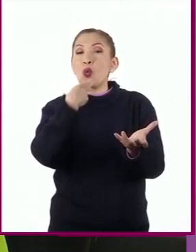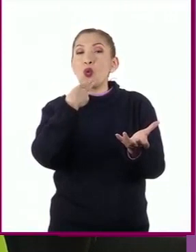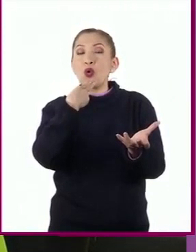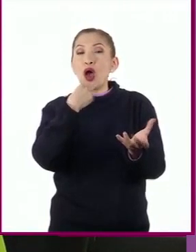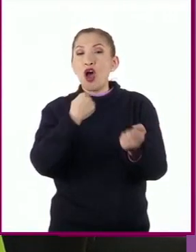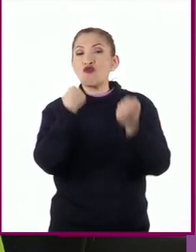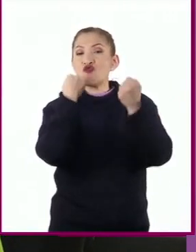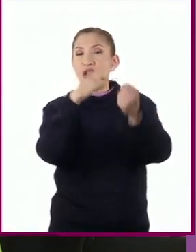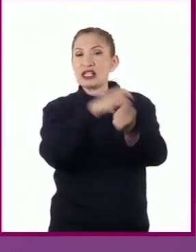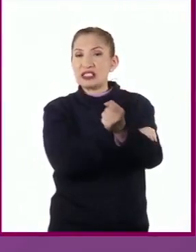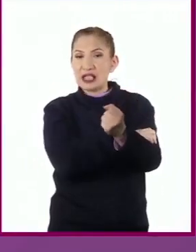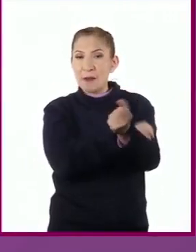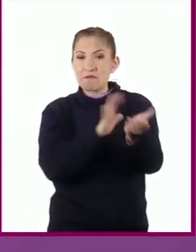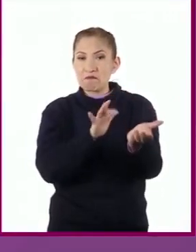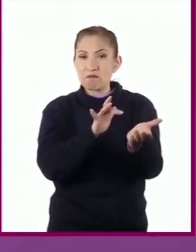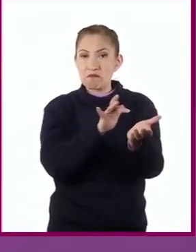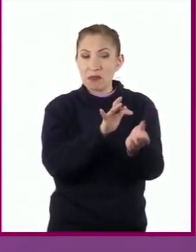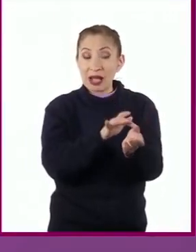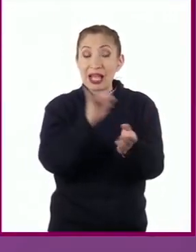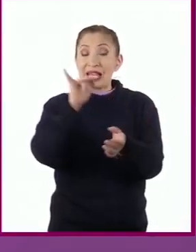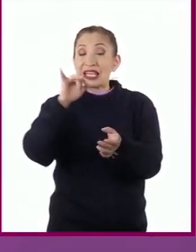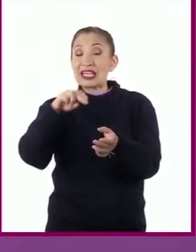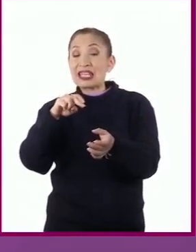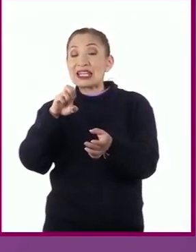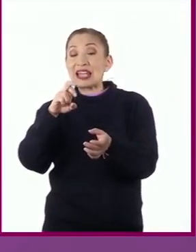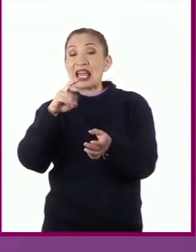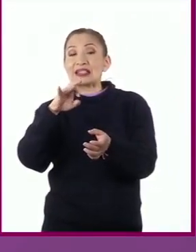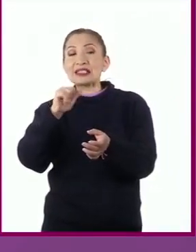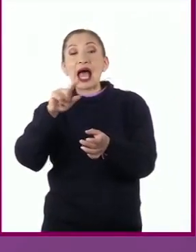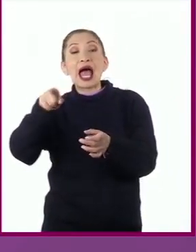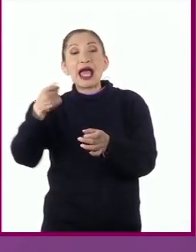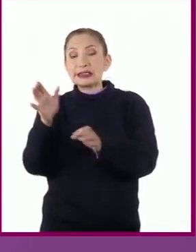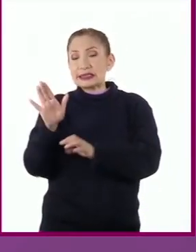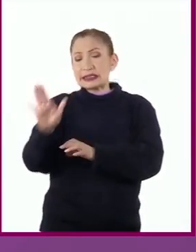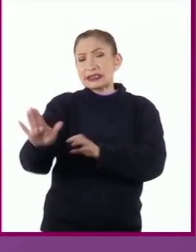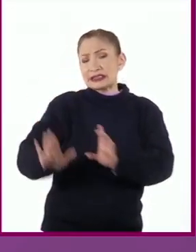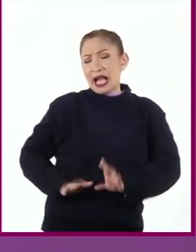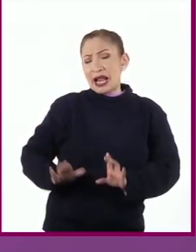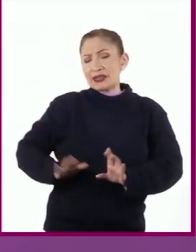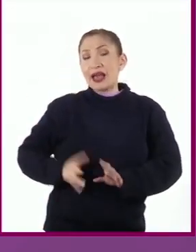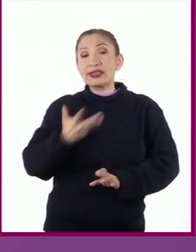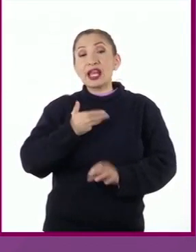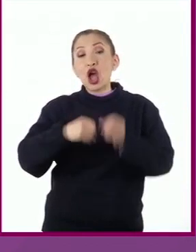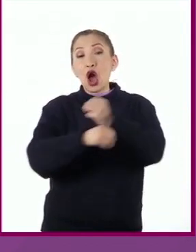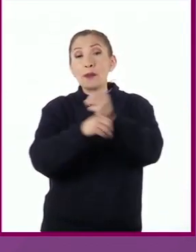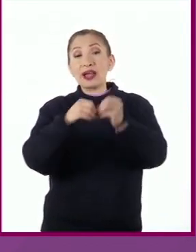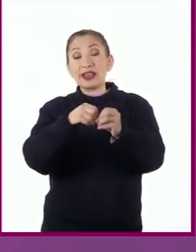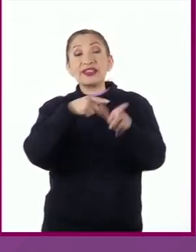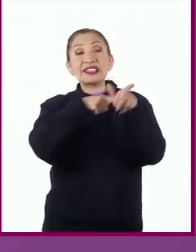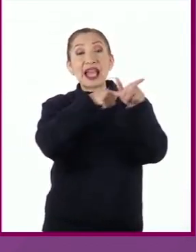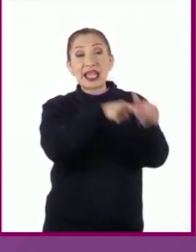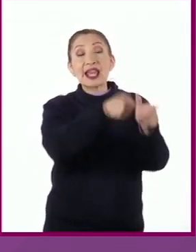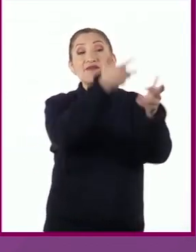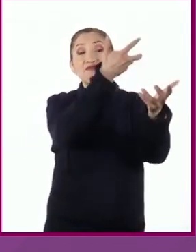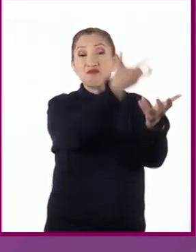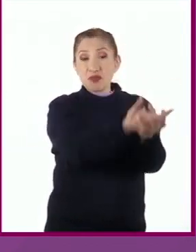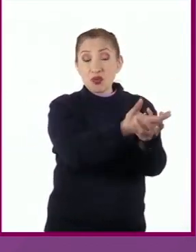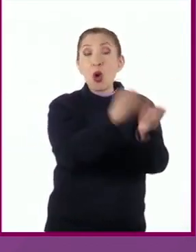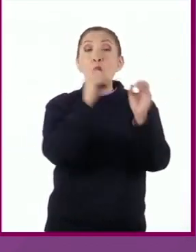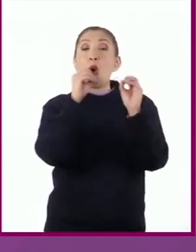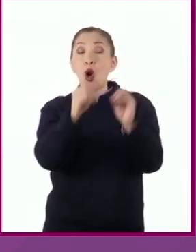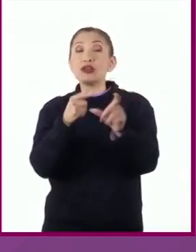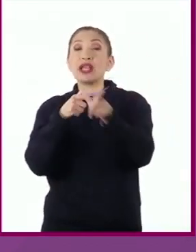una fuerza. La inercia es una propiedad que tienen los objetos de permanecer en reposo o